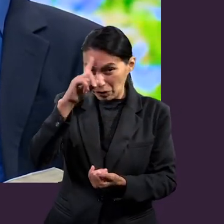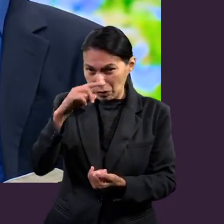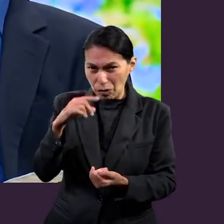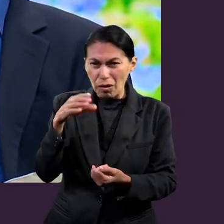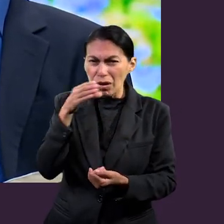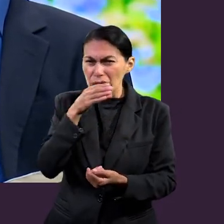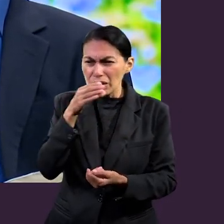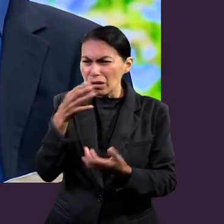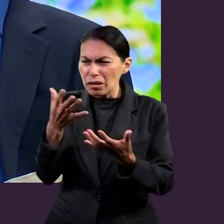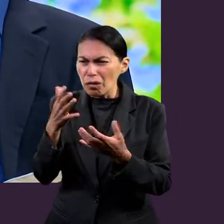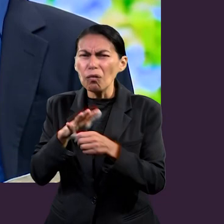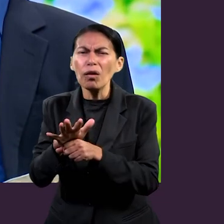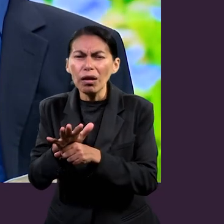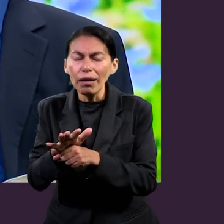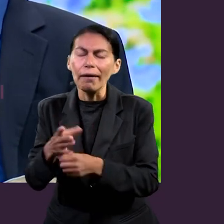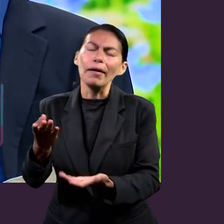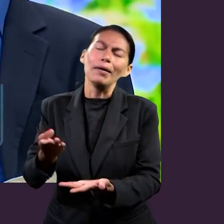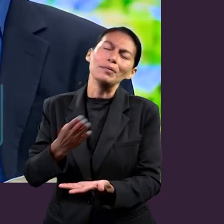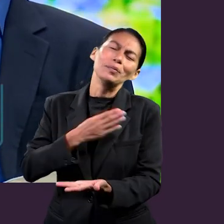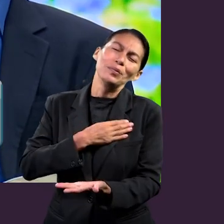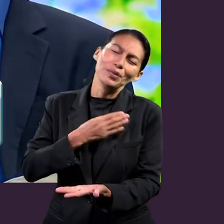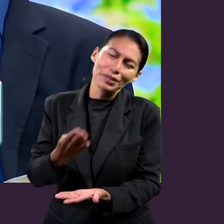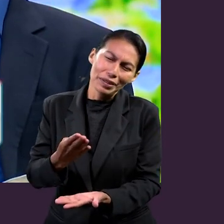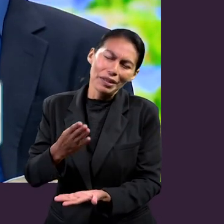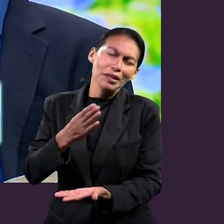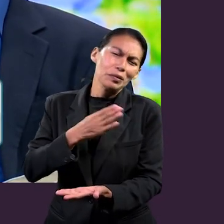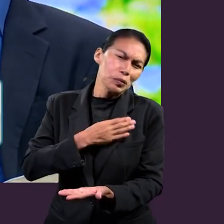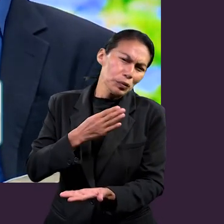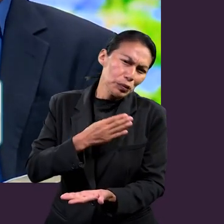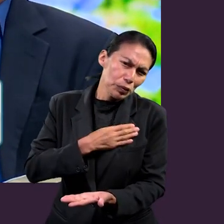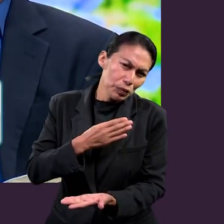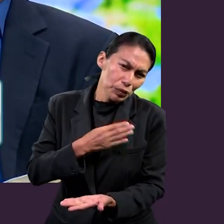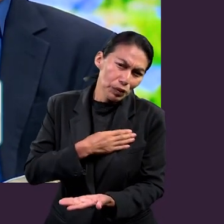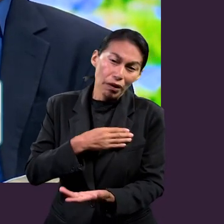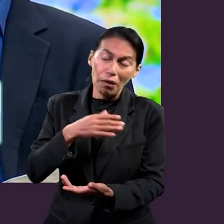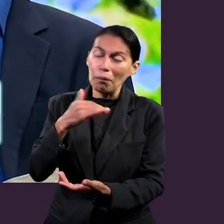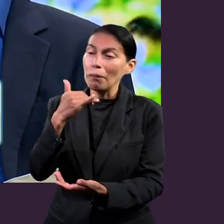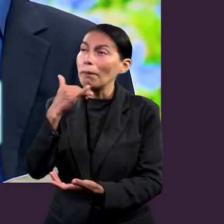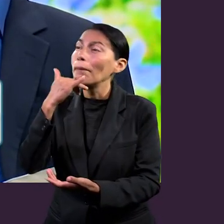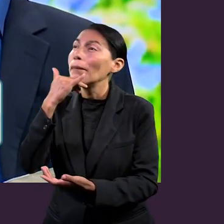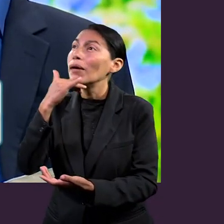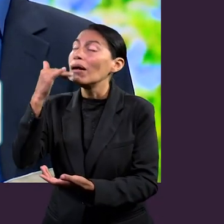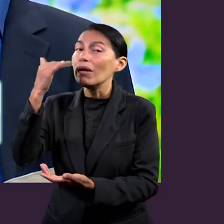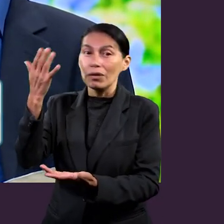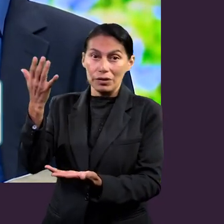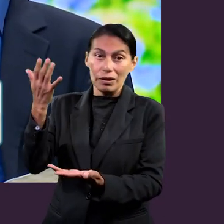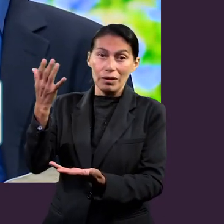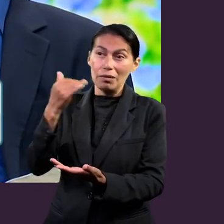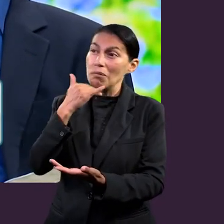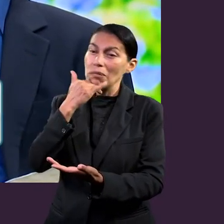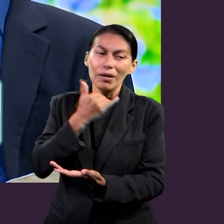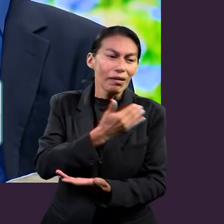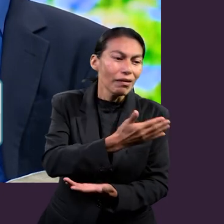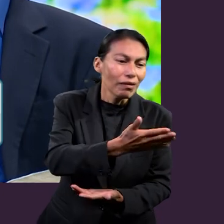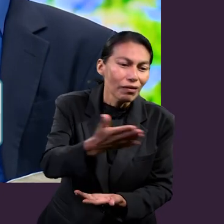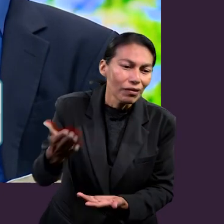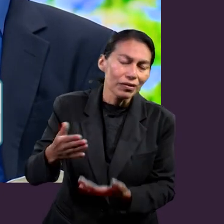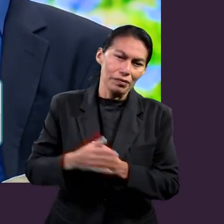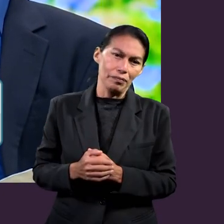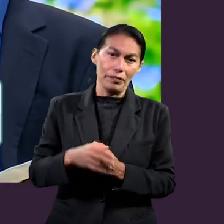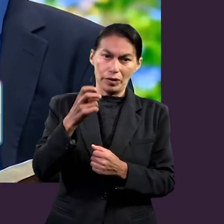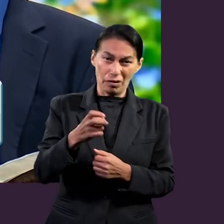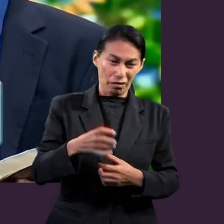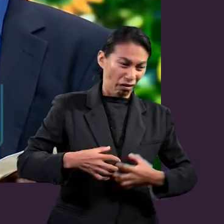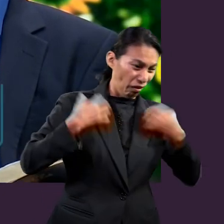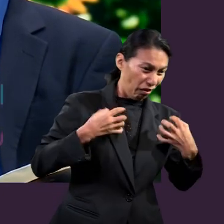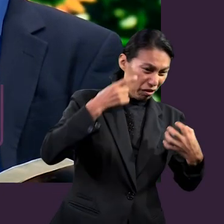dice qué es lo que debe impulsar a un cristiano. Dice la bondad, la benignidad, el espíritu perdonador.